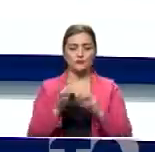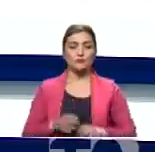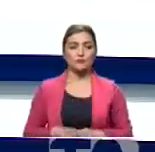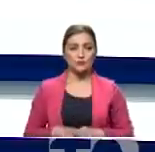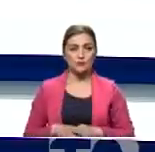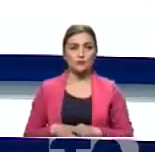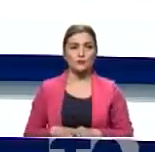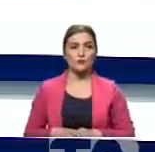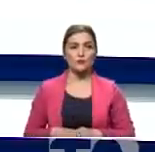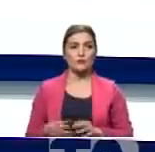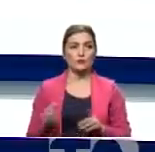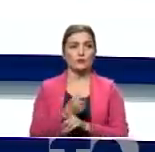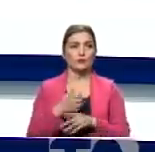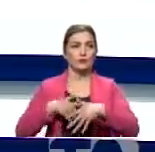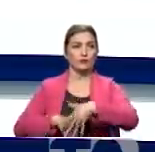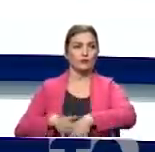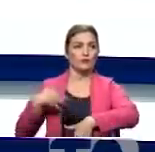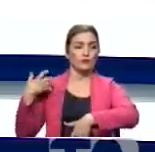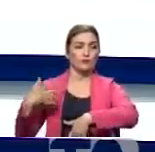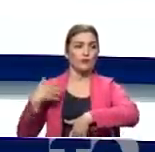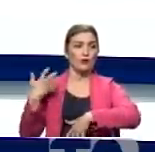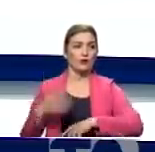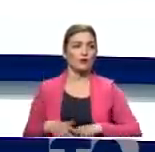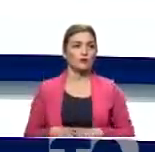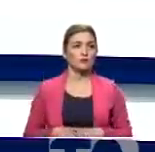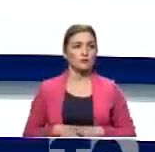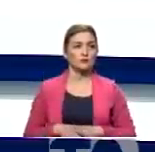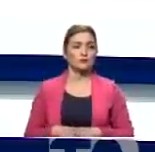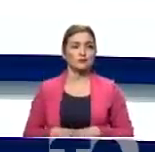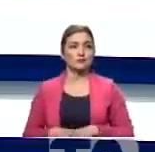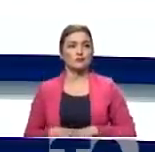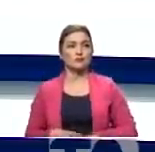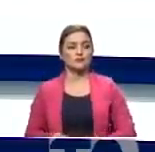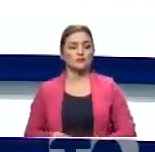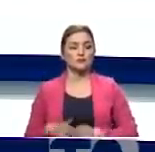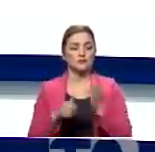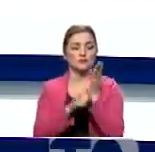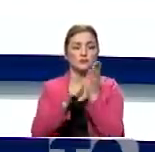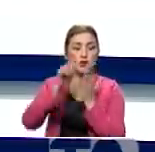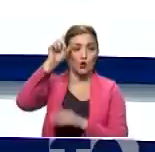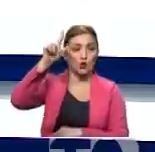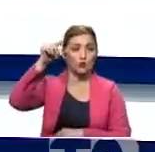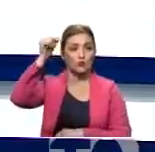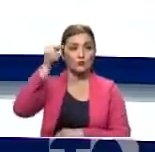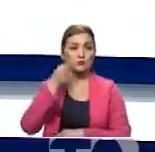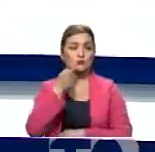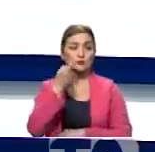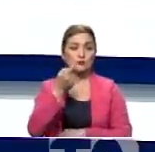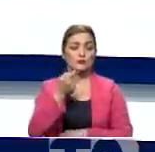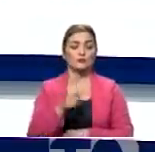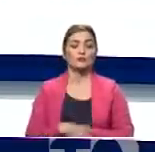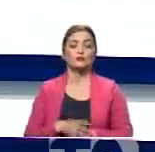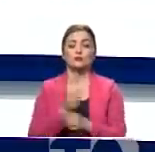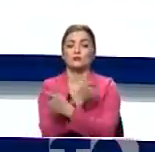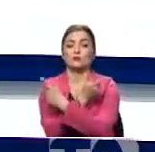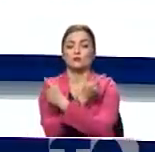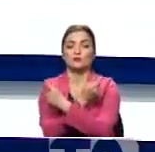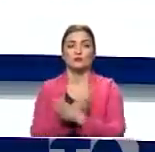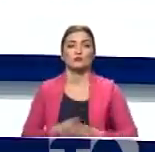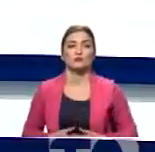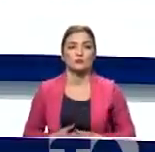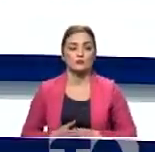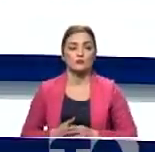distintos episodios de violentas manifestaciones suscitados en las últimas horas, la ministra de Gobierno, María Paula Romo, se pronunció a través de su cuenta de